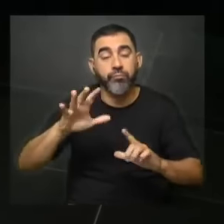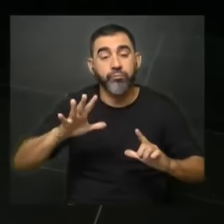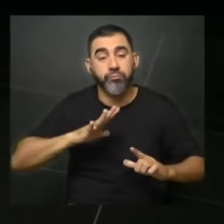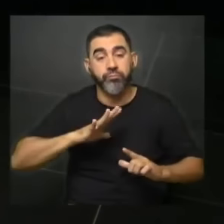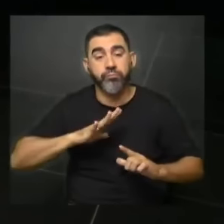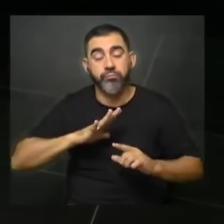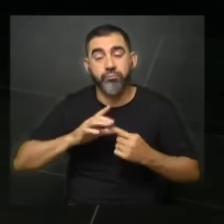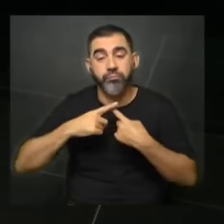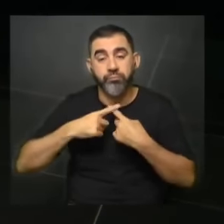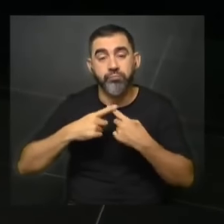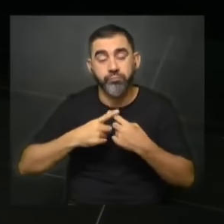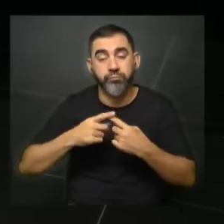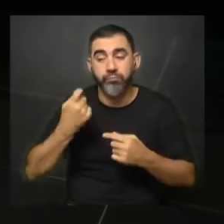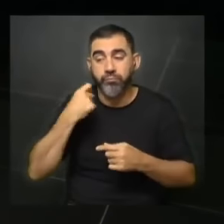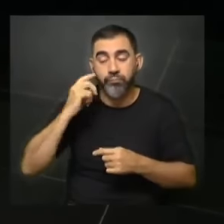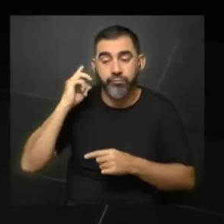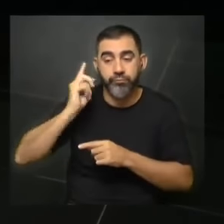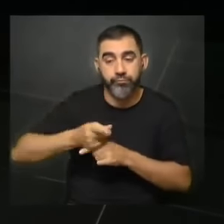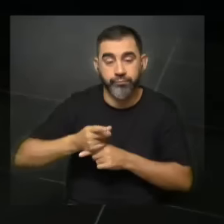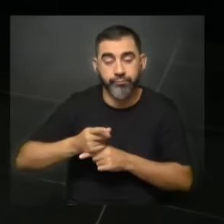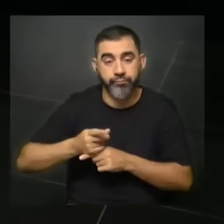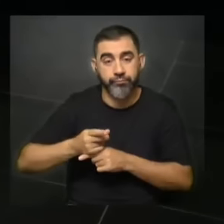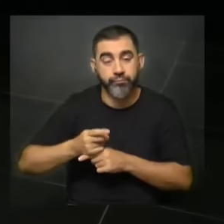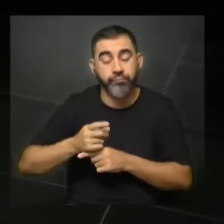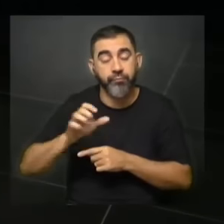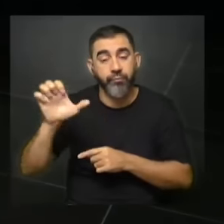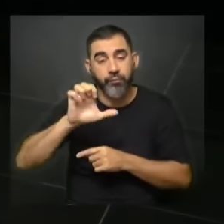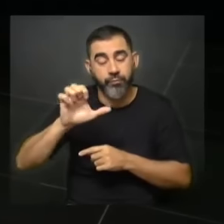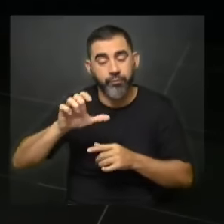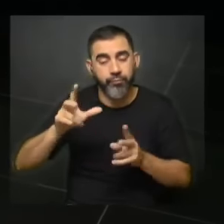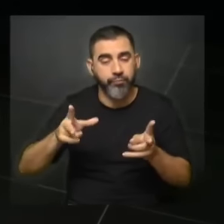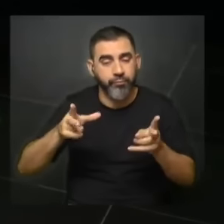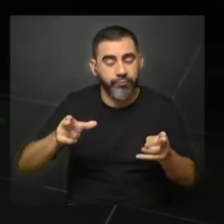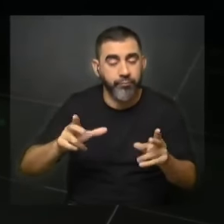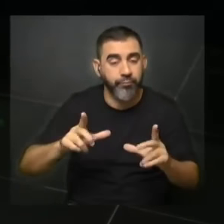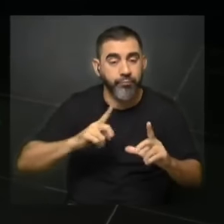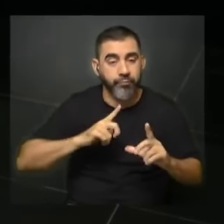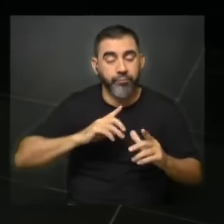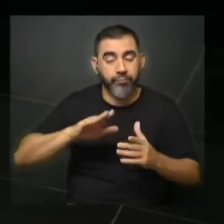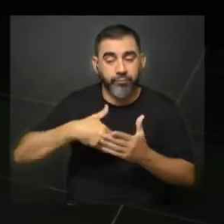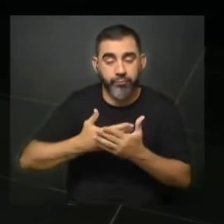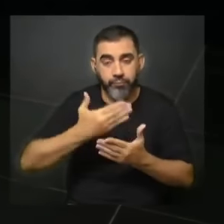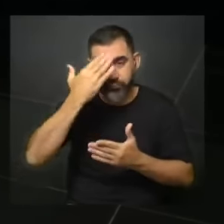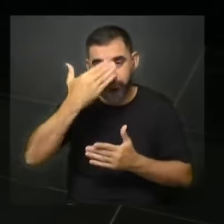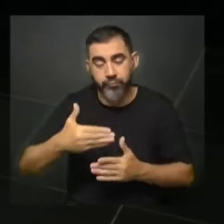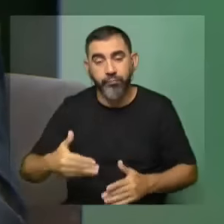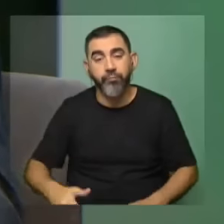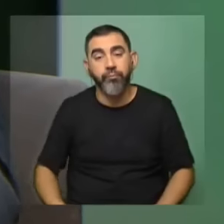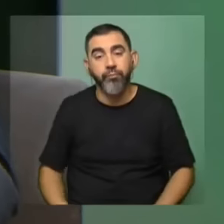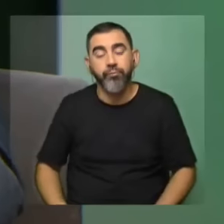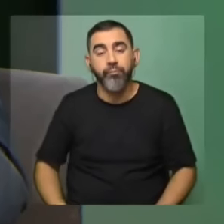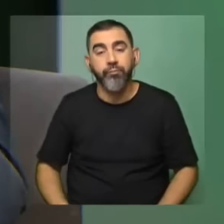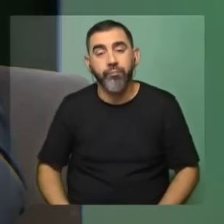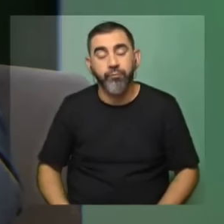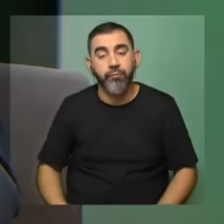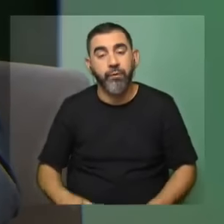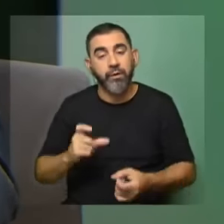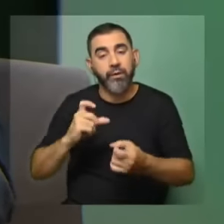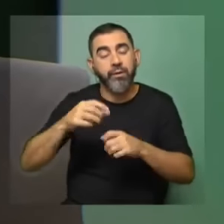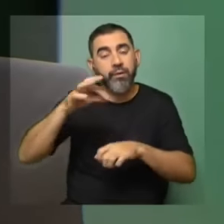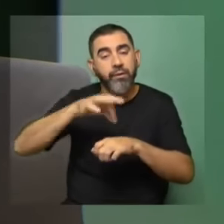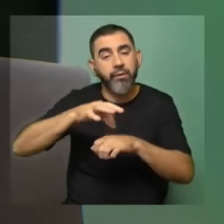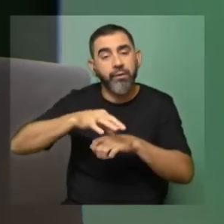vías de discusión y resolución estamos justamente enero un poco en impaz para esperar una propuesta definitiva eno siempre es complejo ahora esos planteos que hace el sindicato médico de